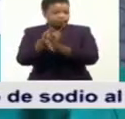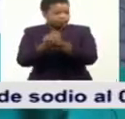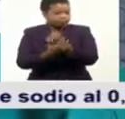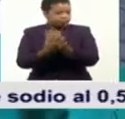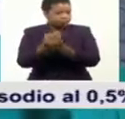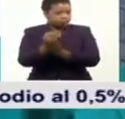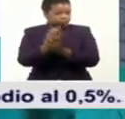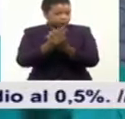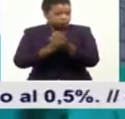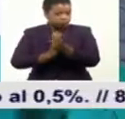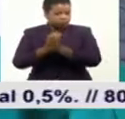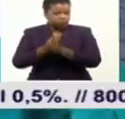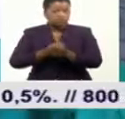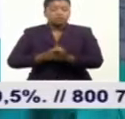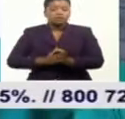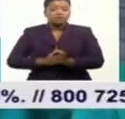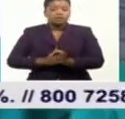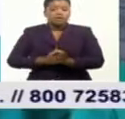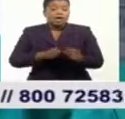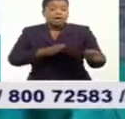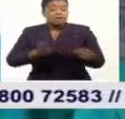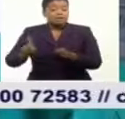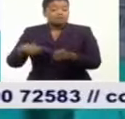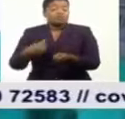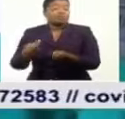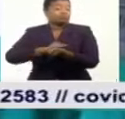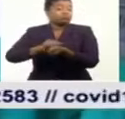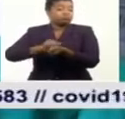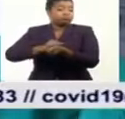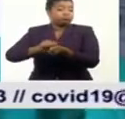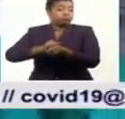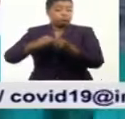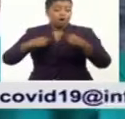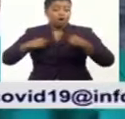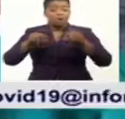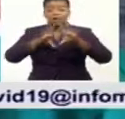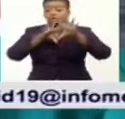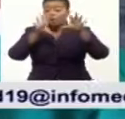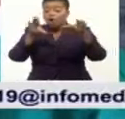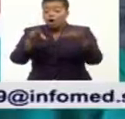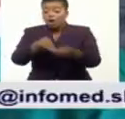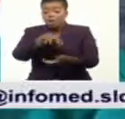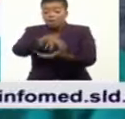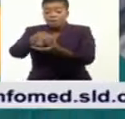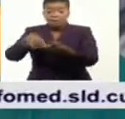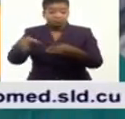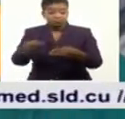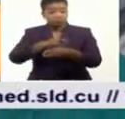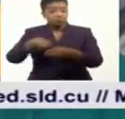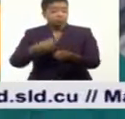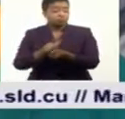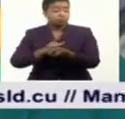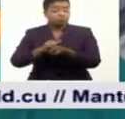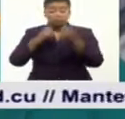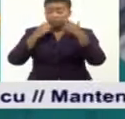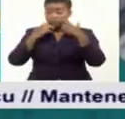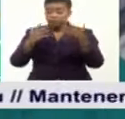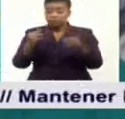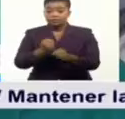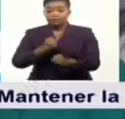lavando la ropa de todos los centros de aislamiento. Y bueno, es de vital importancia nuestro trabajo. Recibimos la